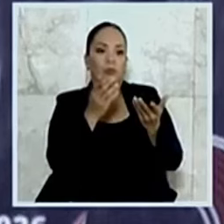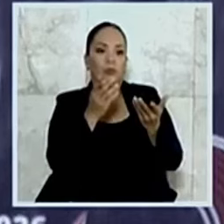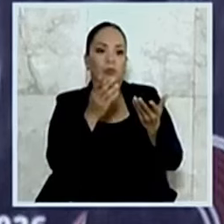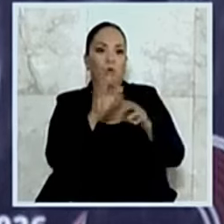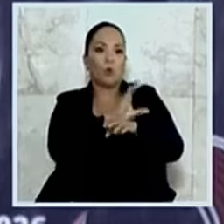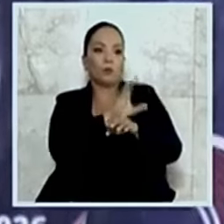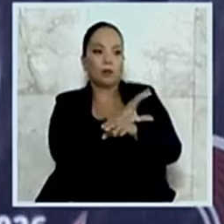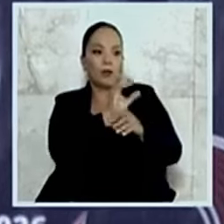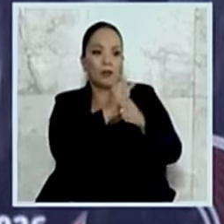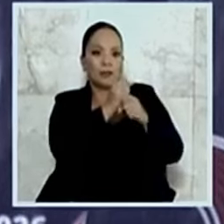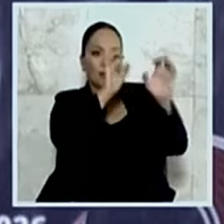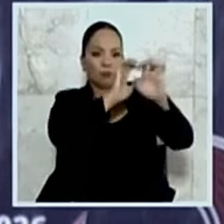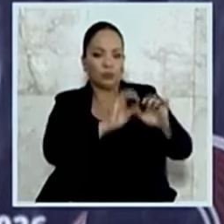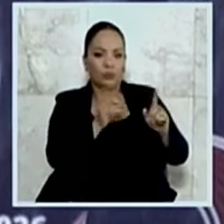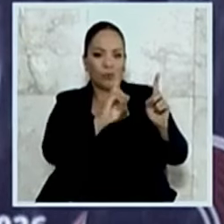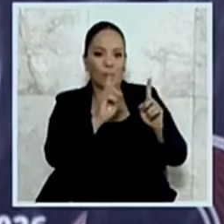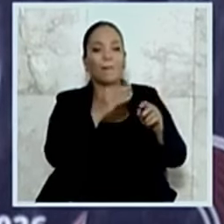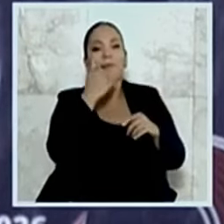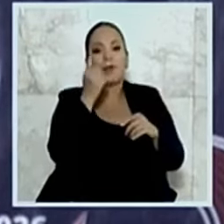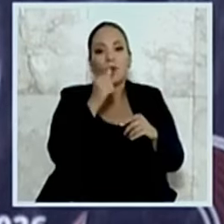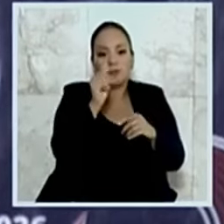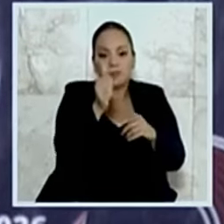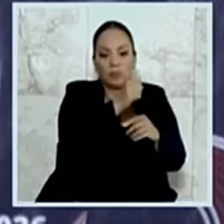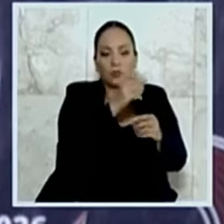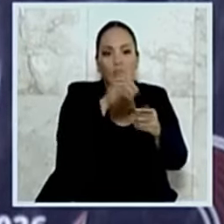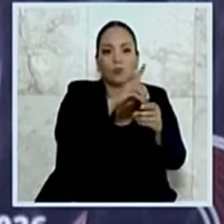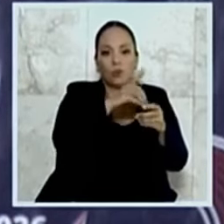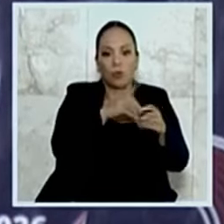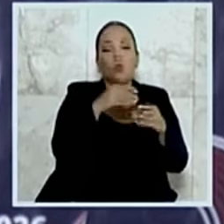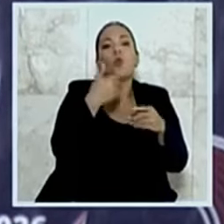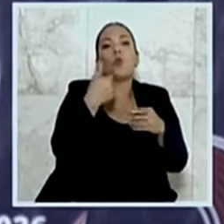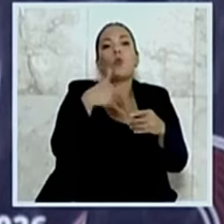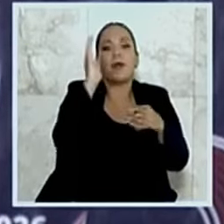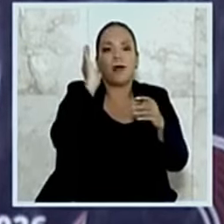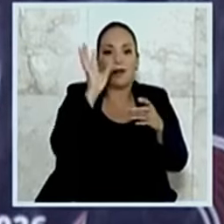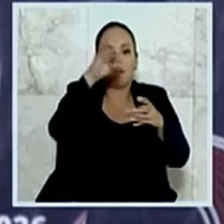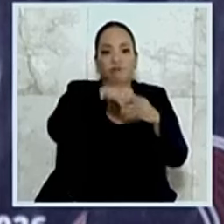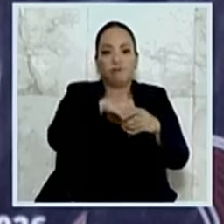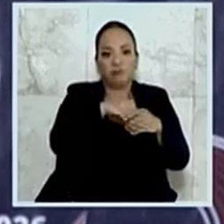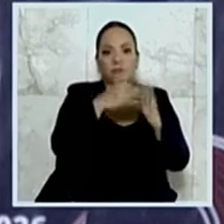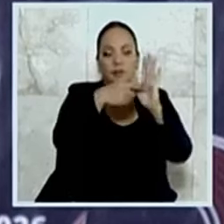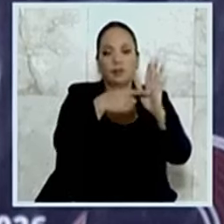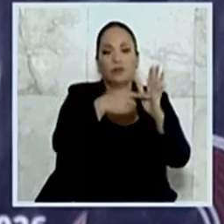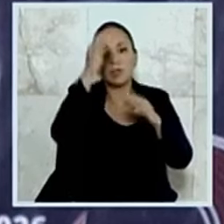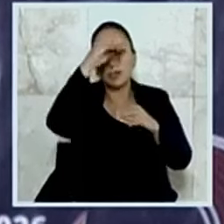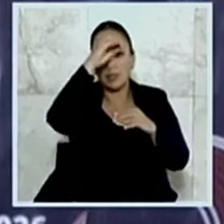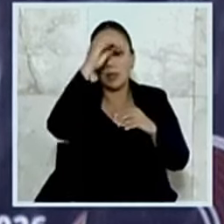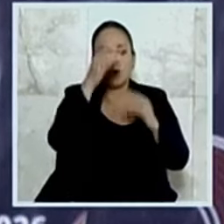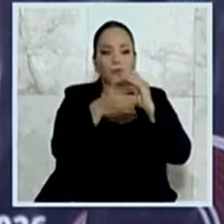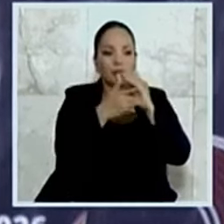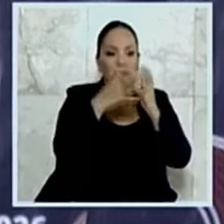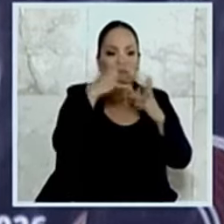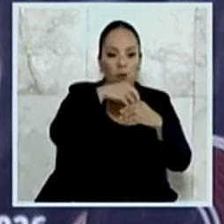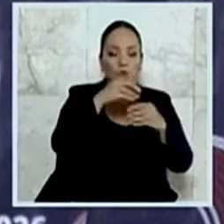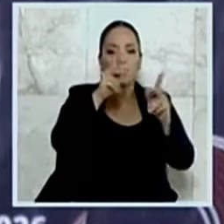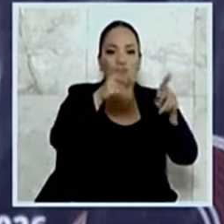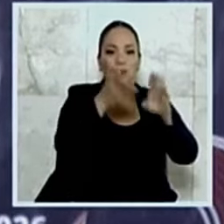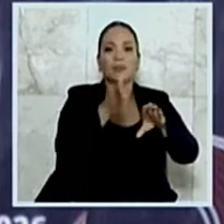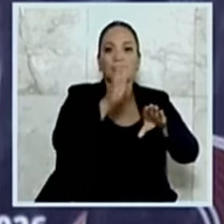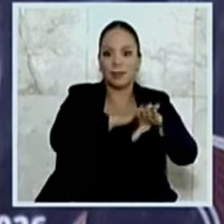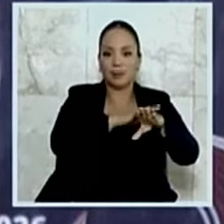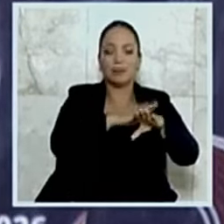al expediente. Y además que uno también hubiera esperado que en lugar de que una herramienta hiciera esto, como bien lo explicaban los diputados, que hubieran sido